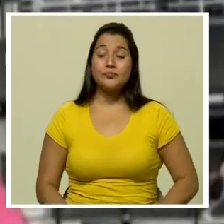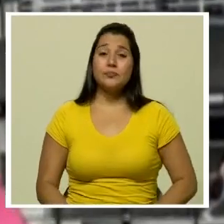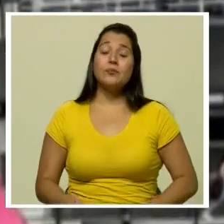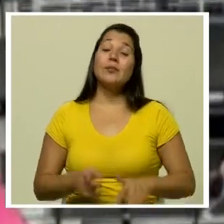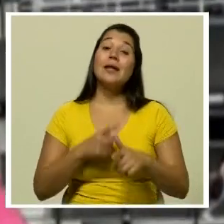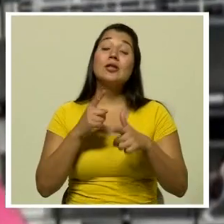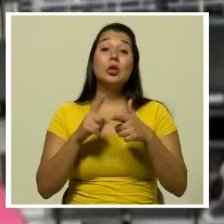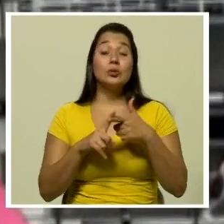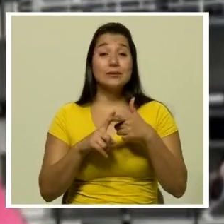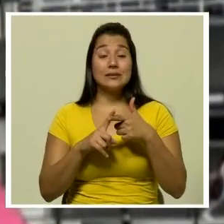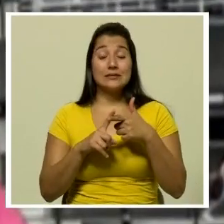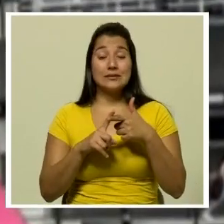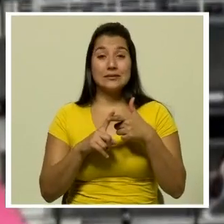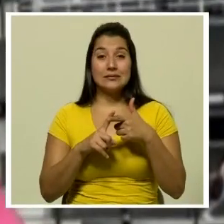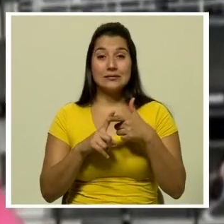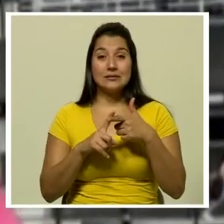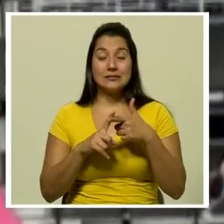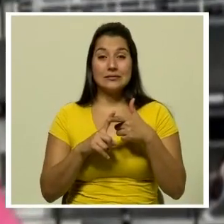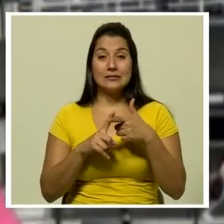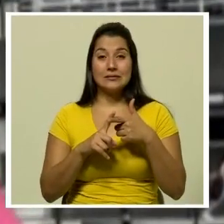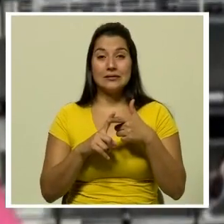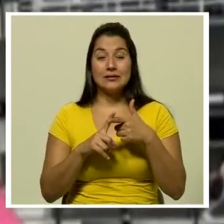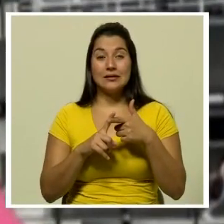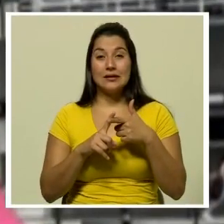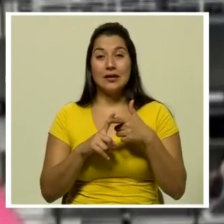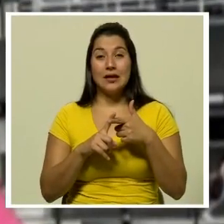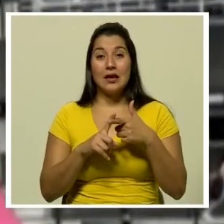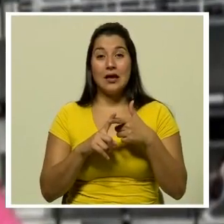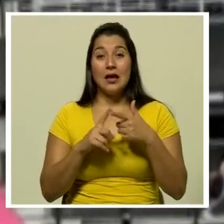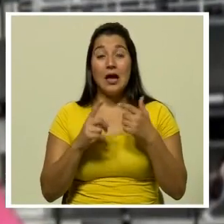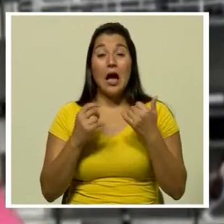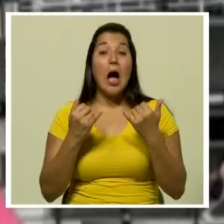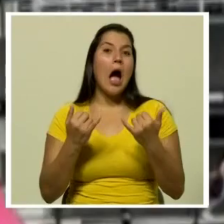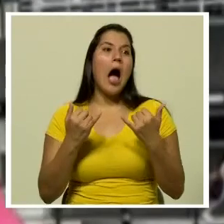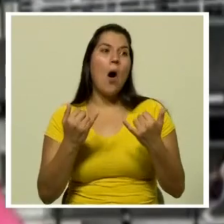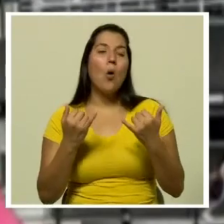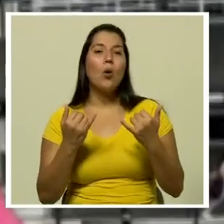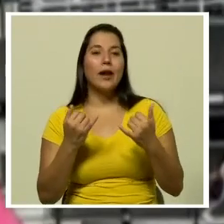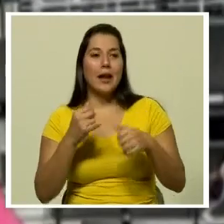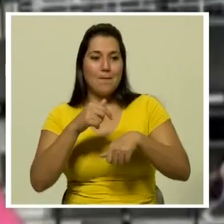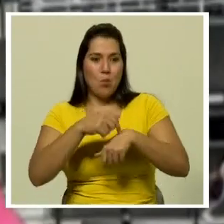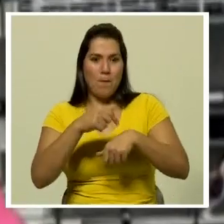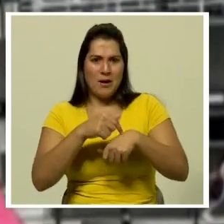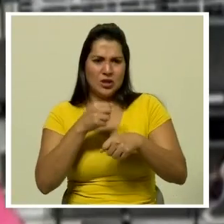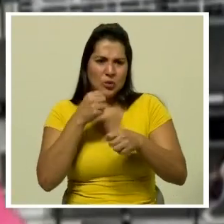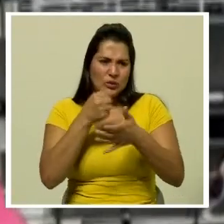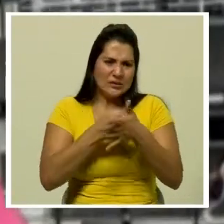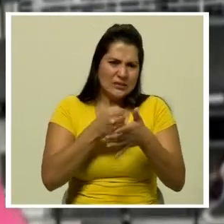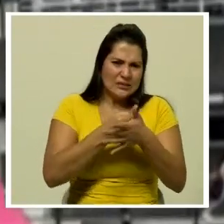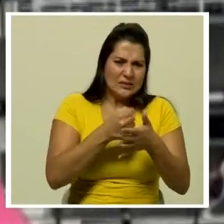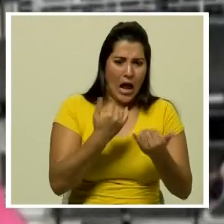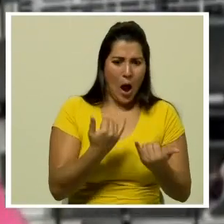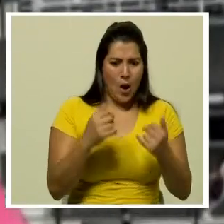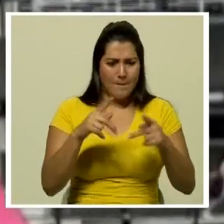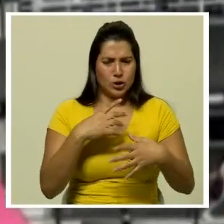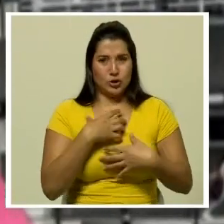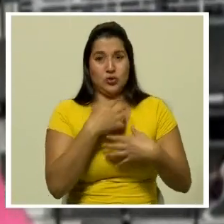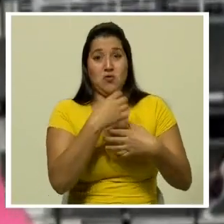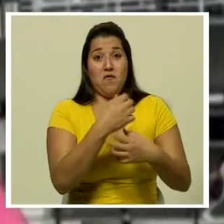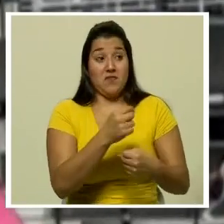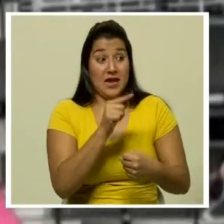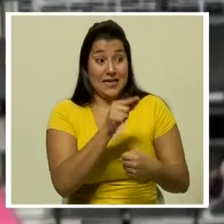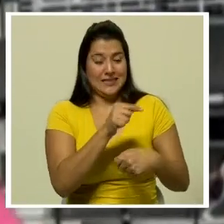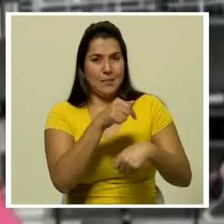Entonces, el aumento de la popularidad a mí me parece que es muy natural. Costa Rica como país,